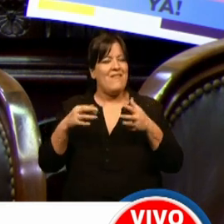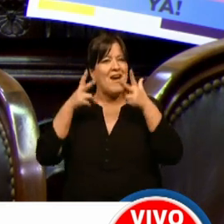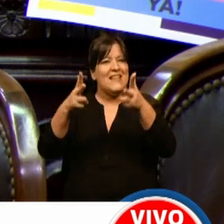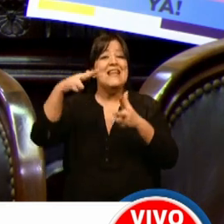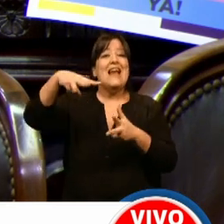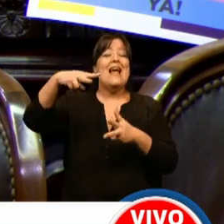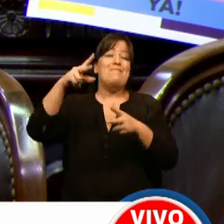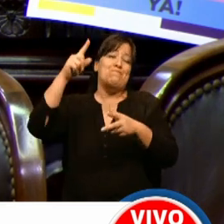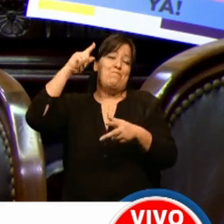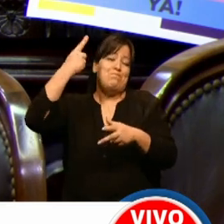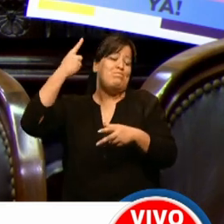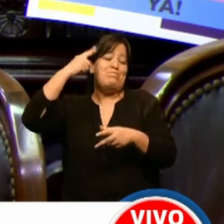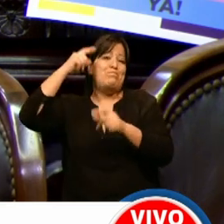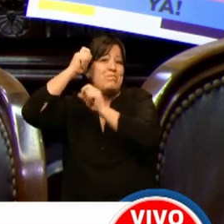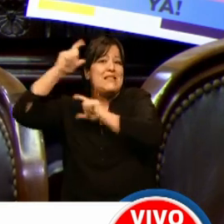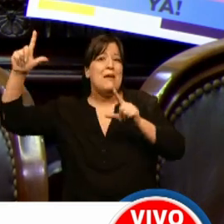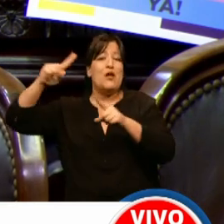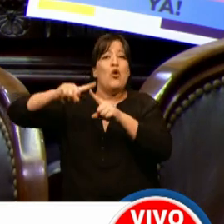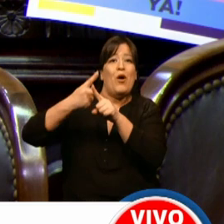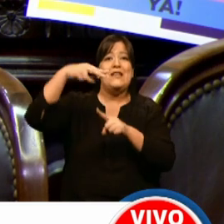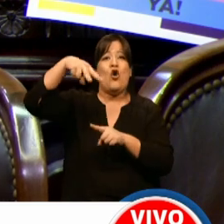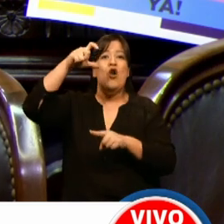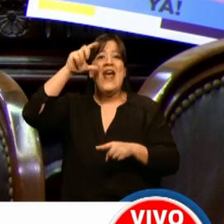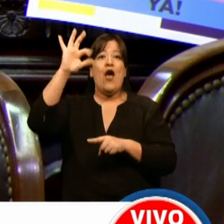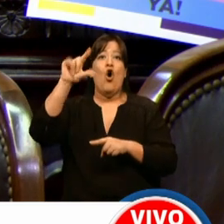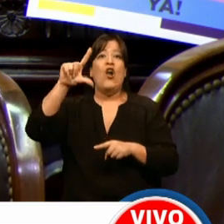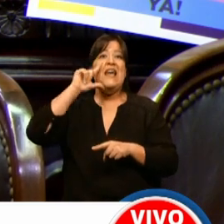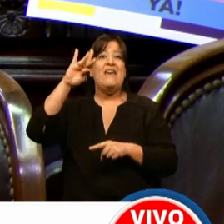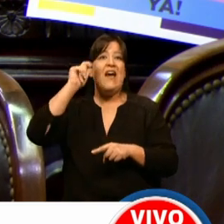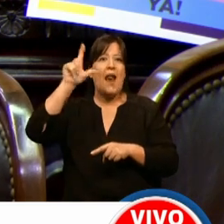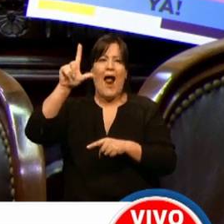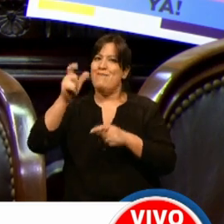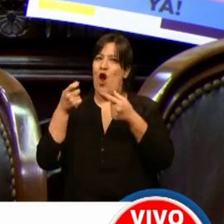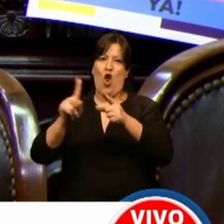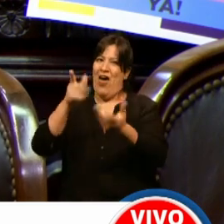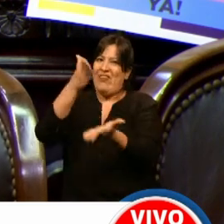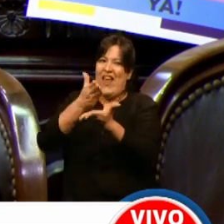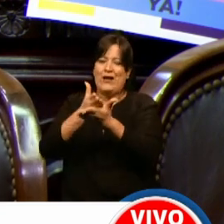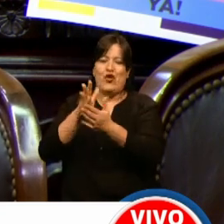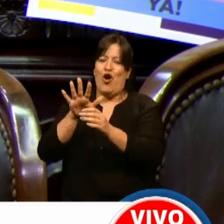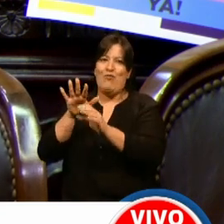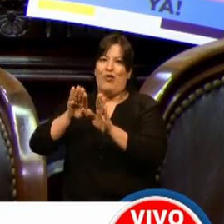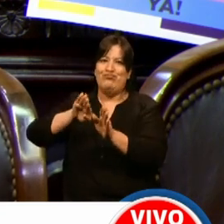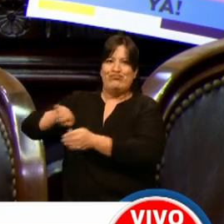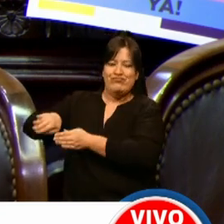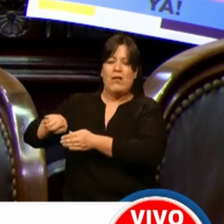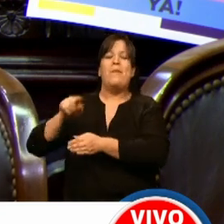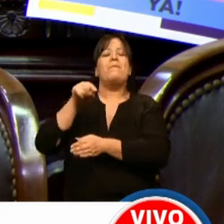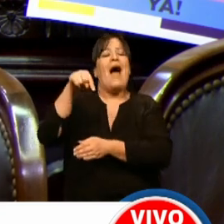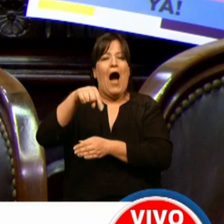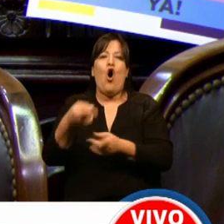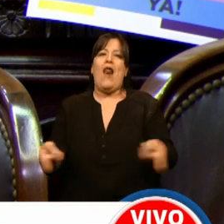generalmente no tienen la política de profundización de derechos nos tocó retomar ese camino